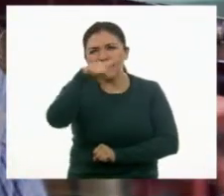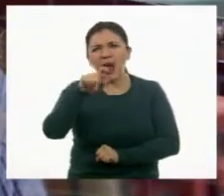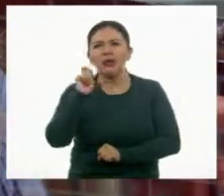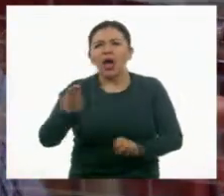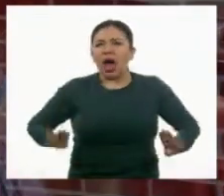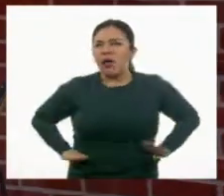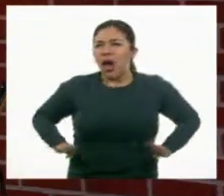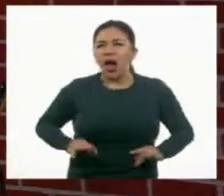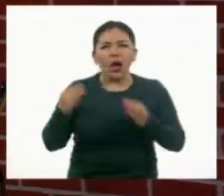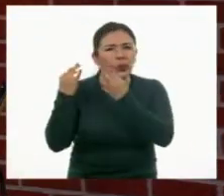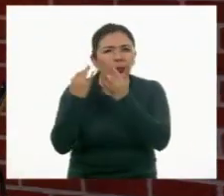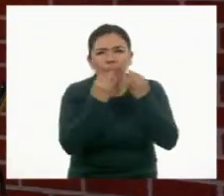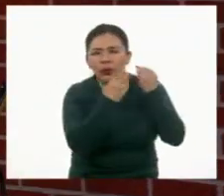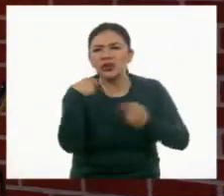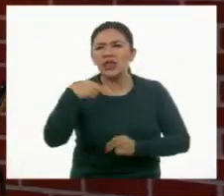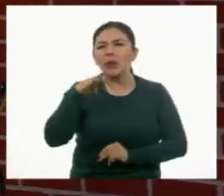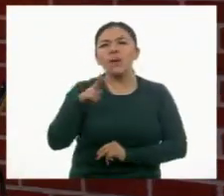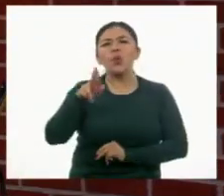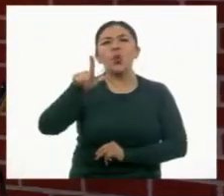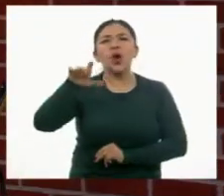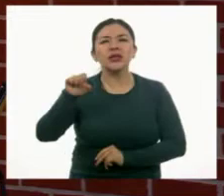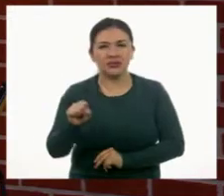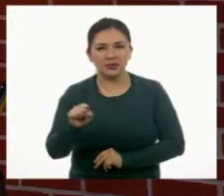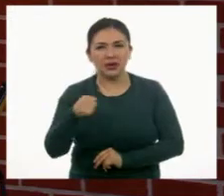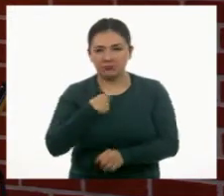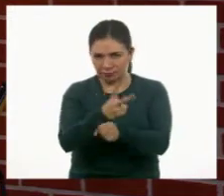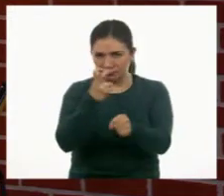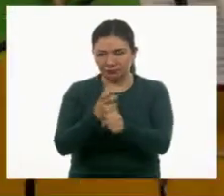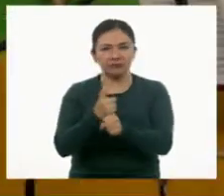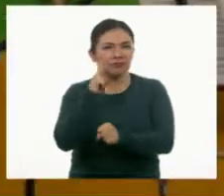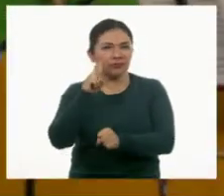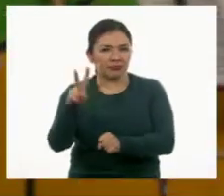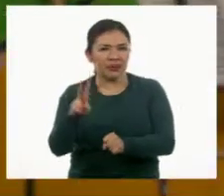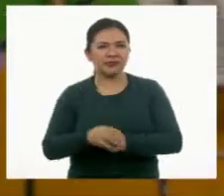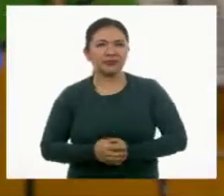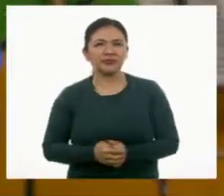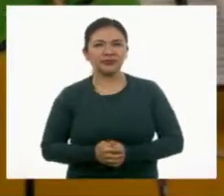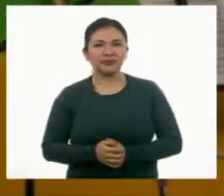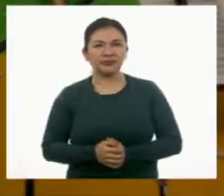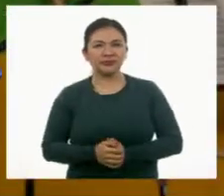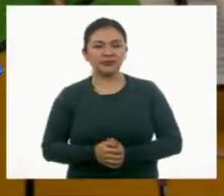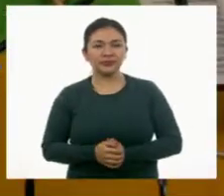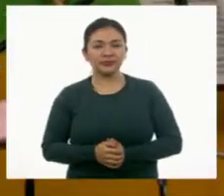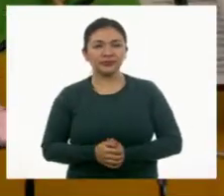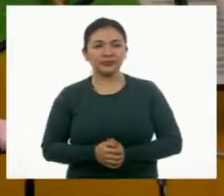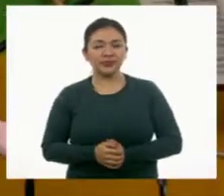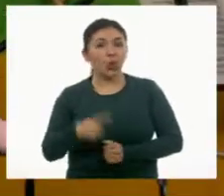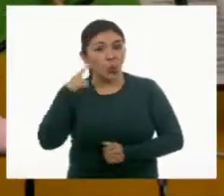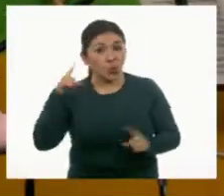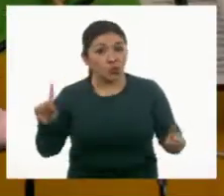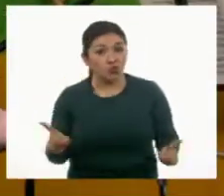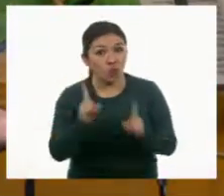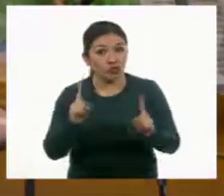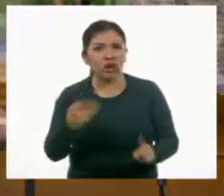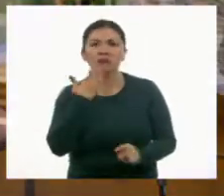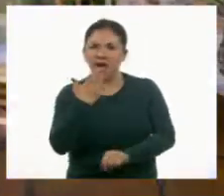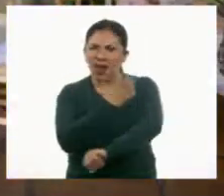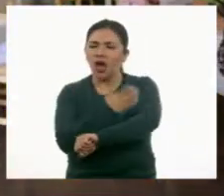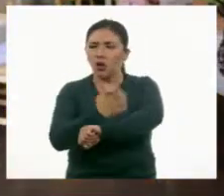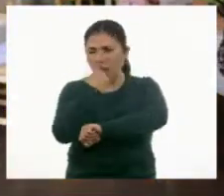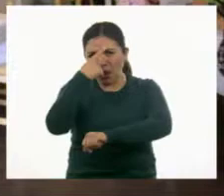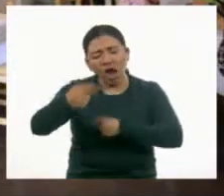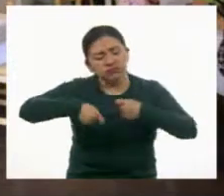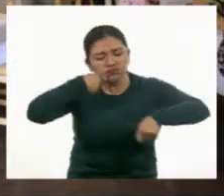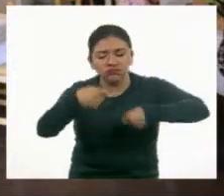estilo musical llamado blues. Los invito a escucharlo. 7. La música es una buena acompañante de tus